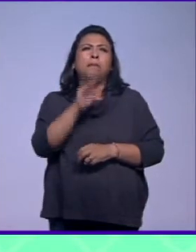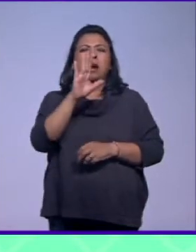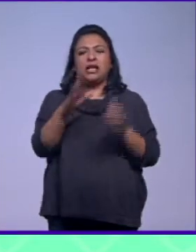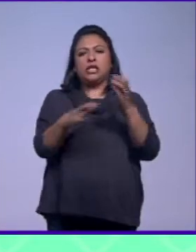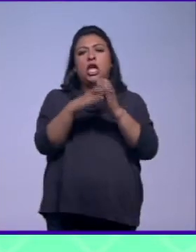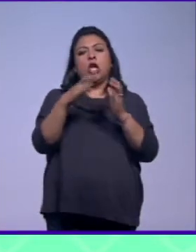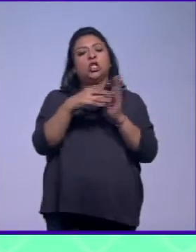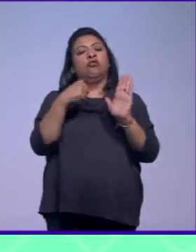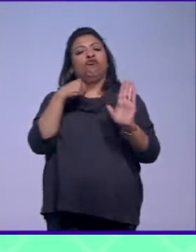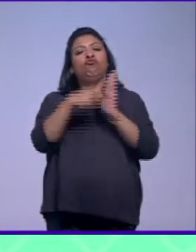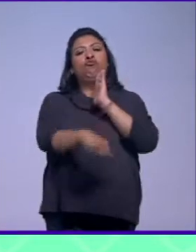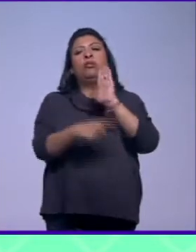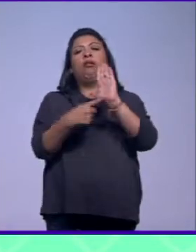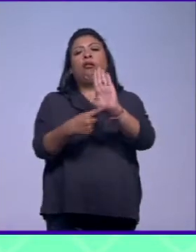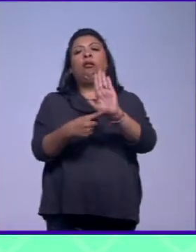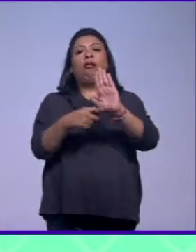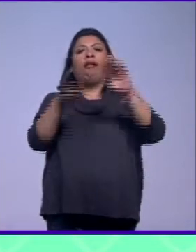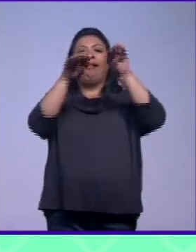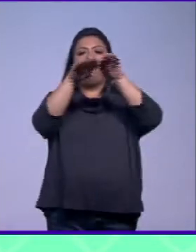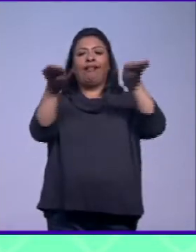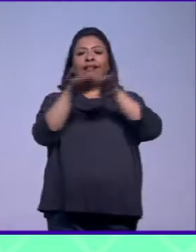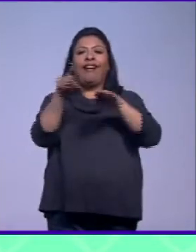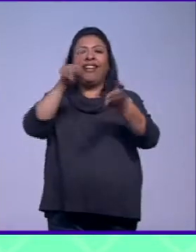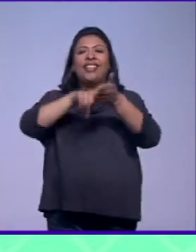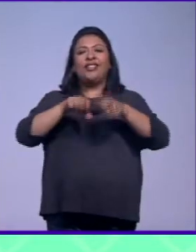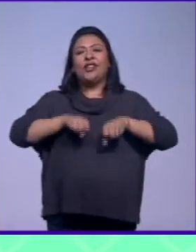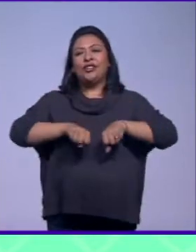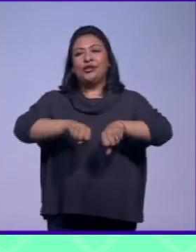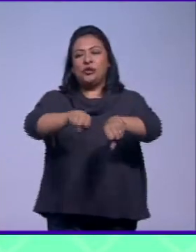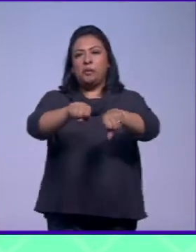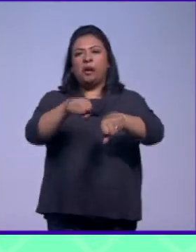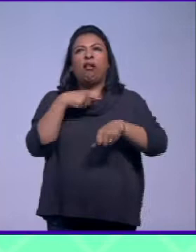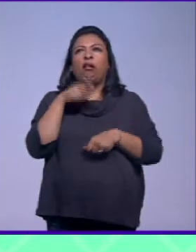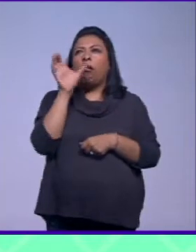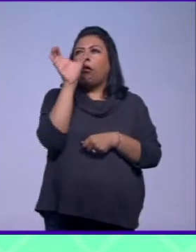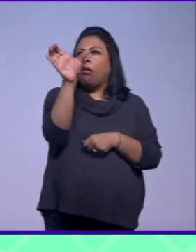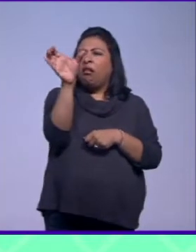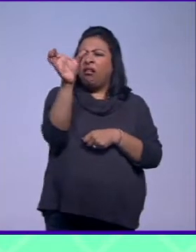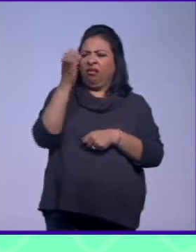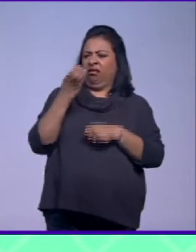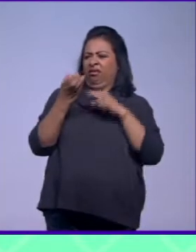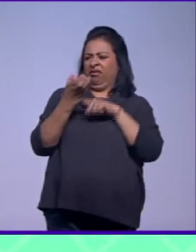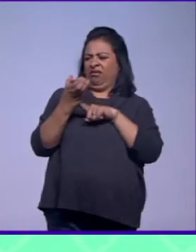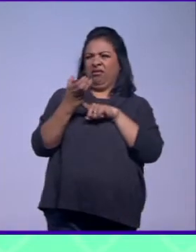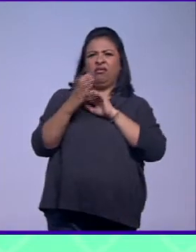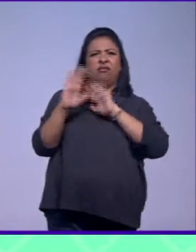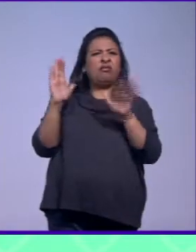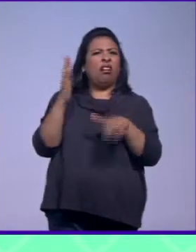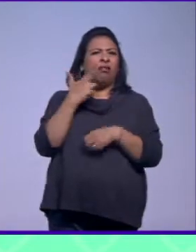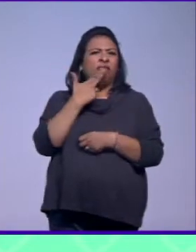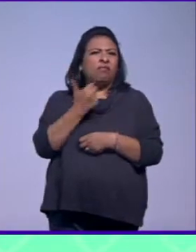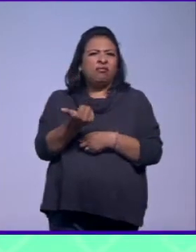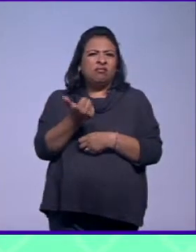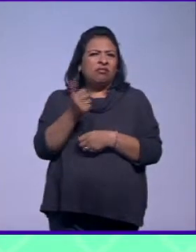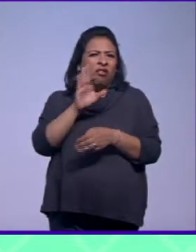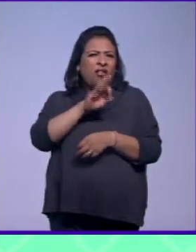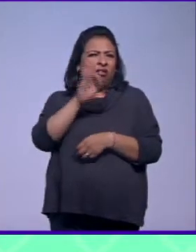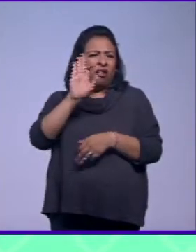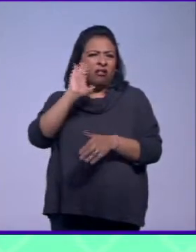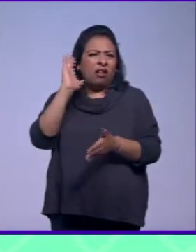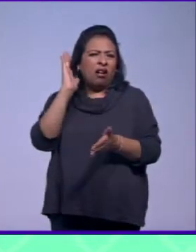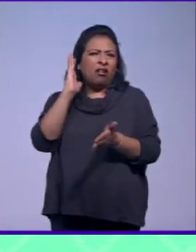producto en un anaquel del súper lugar en donde dice se te acabó la fecha de caducidad